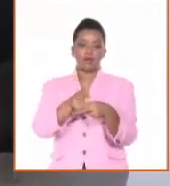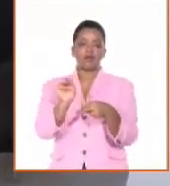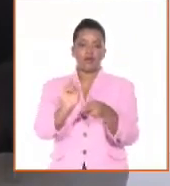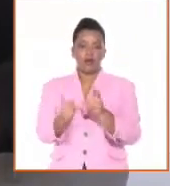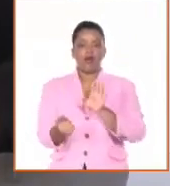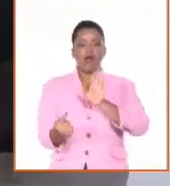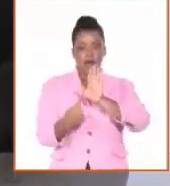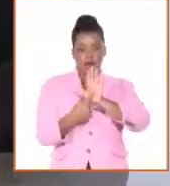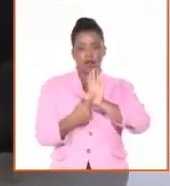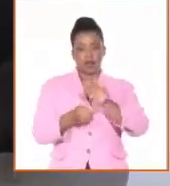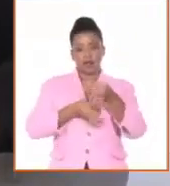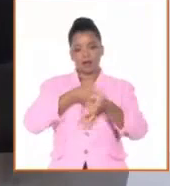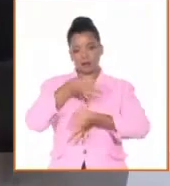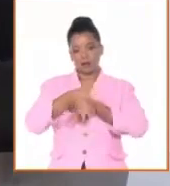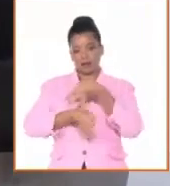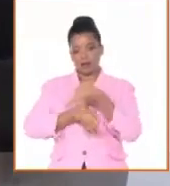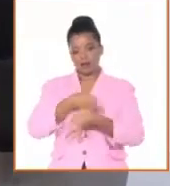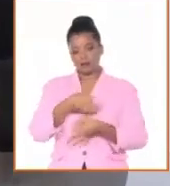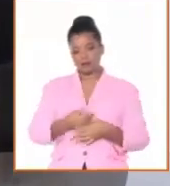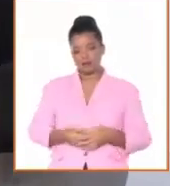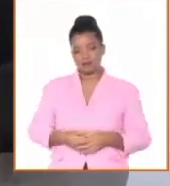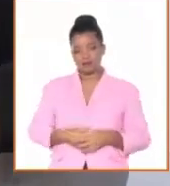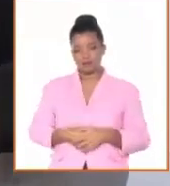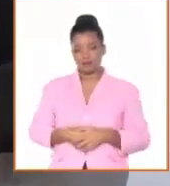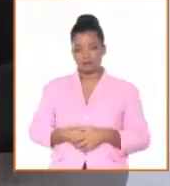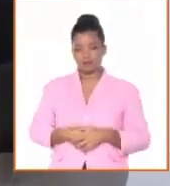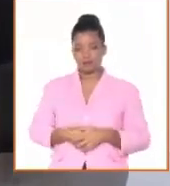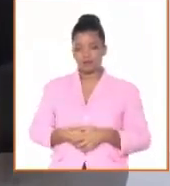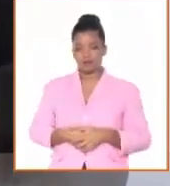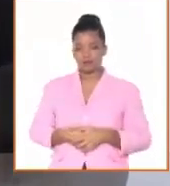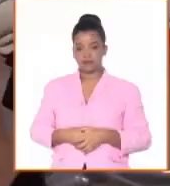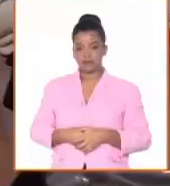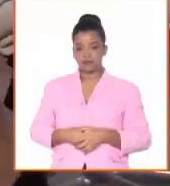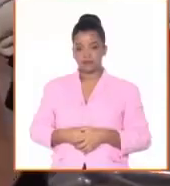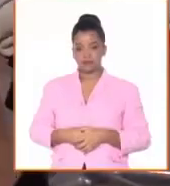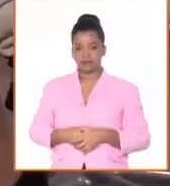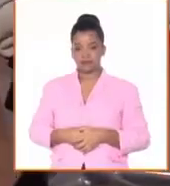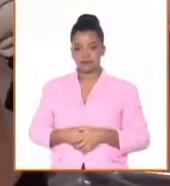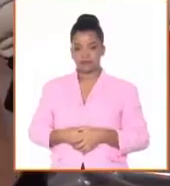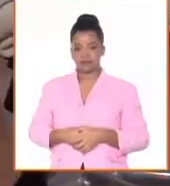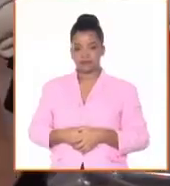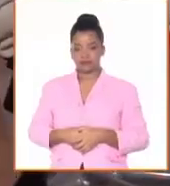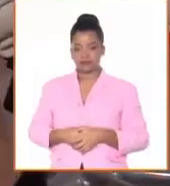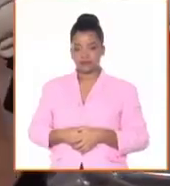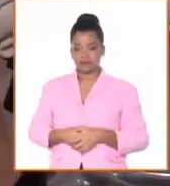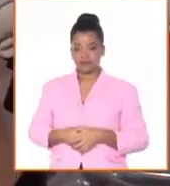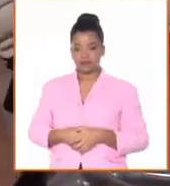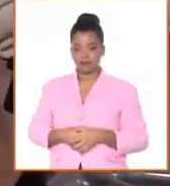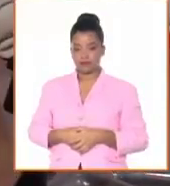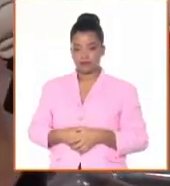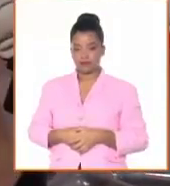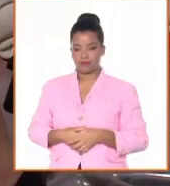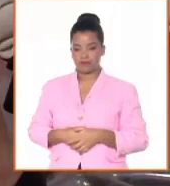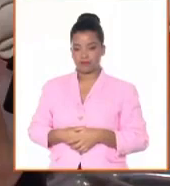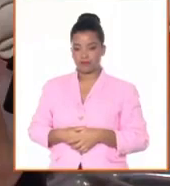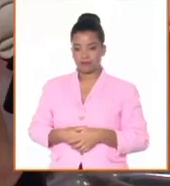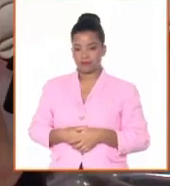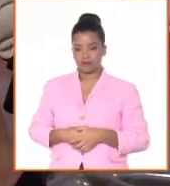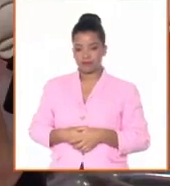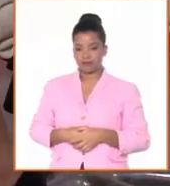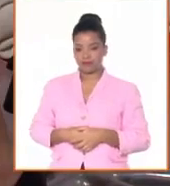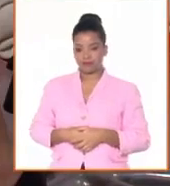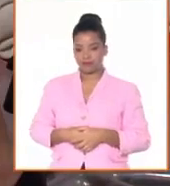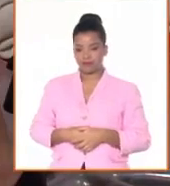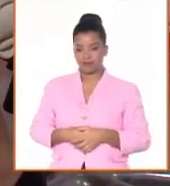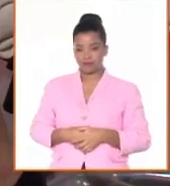requieren ampliar este propio objeto social o modificar o o poner o plantearse no otra actividad en este caso